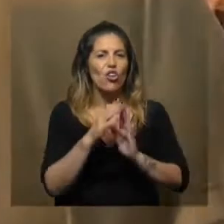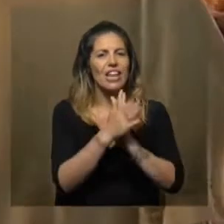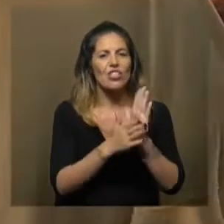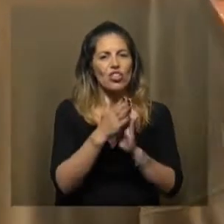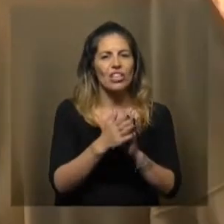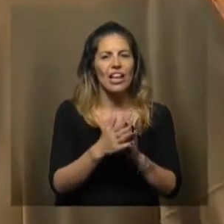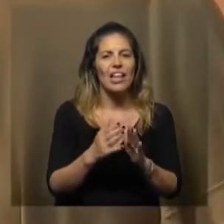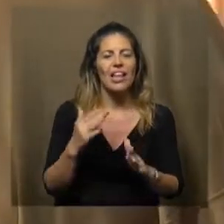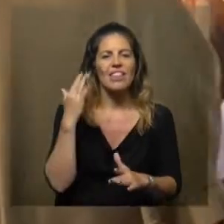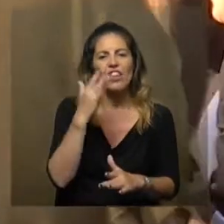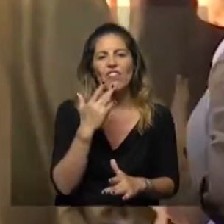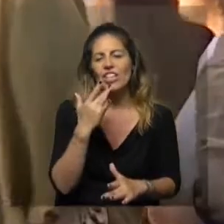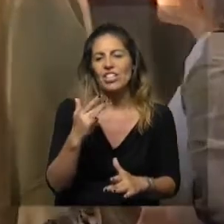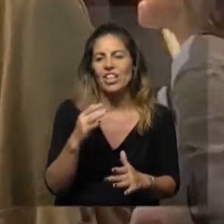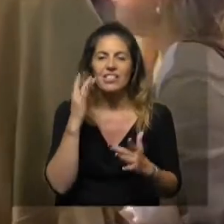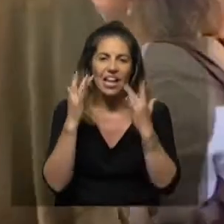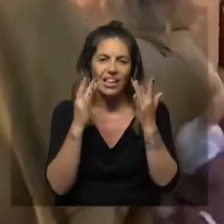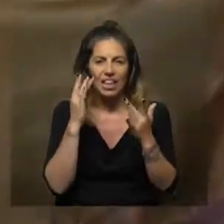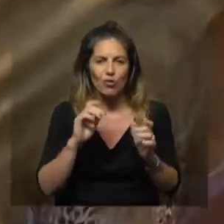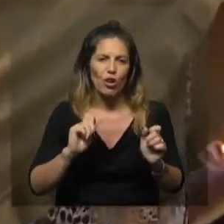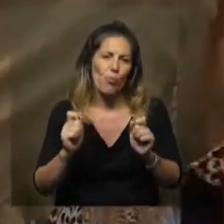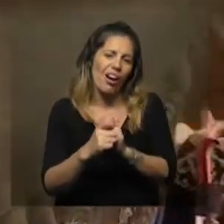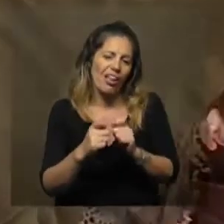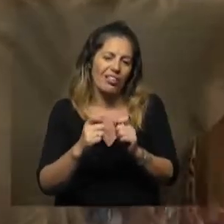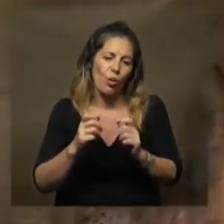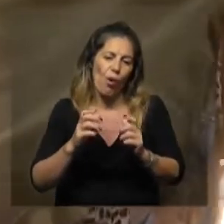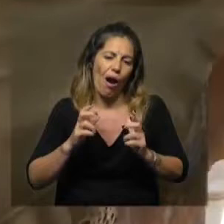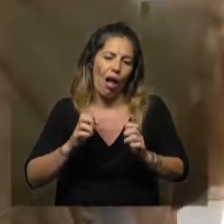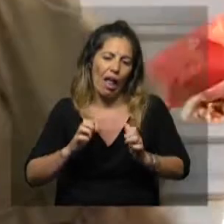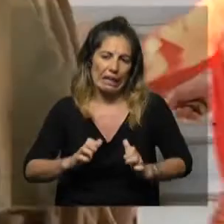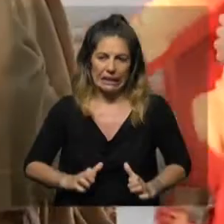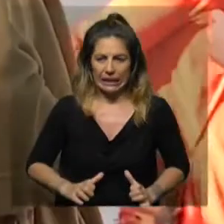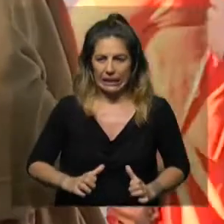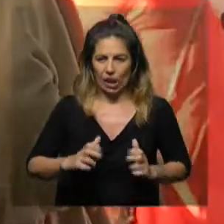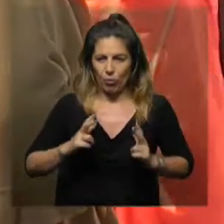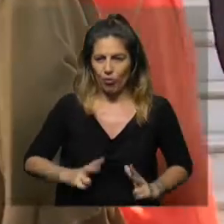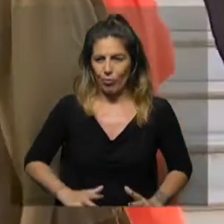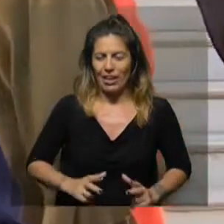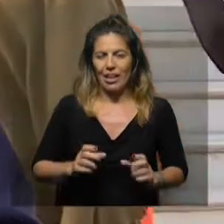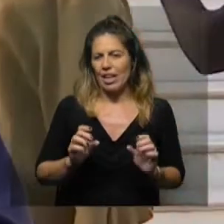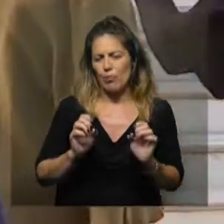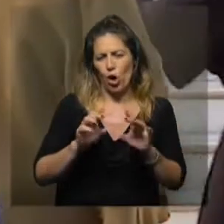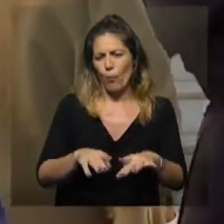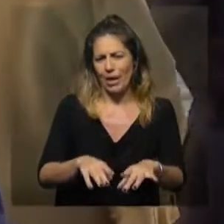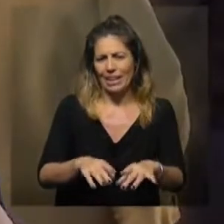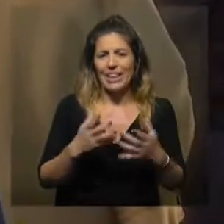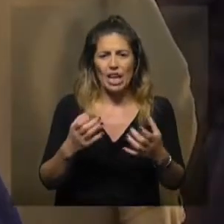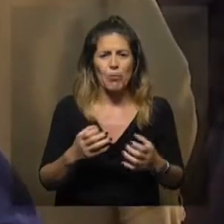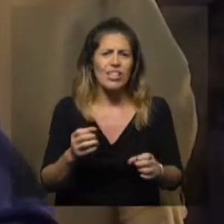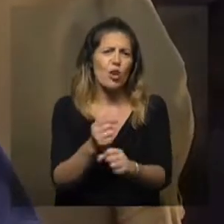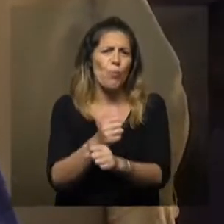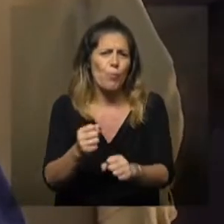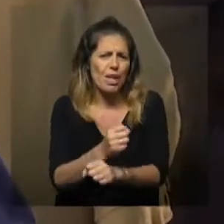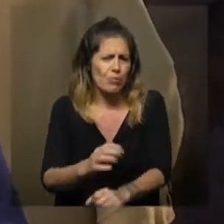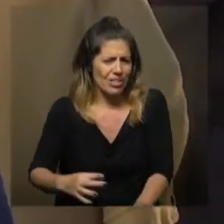que en un momento adquirió como un carácter un poco elitista entonces queríamos romper y queremos realmente apostar a que sea un premio que sea vivido